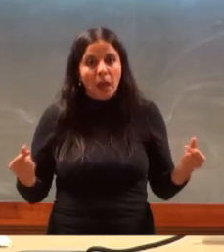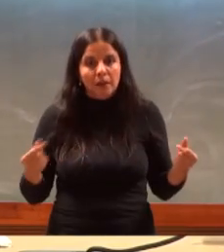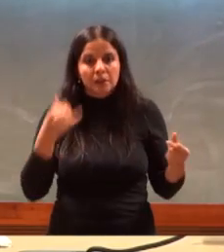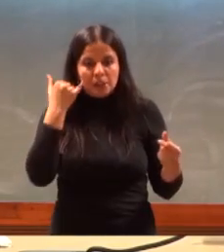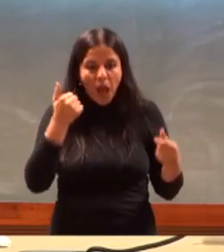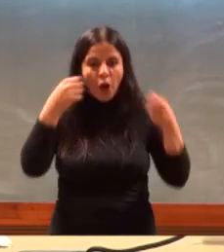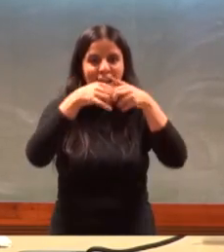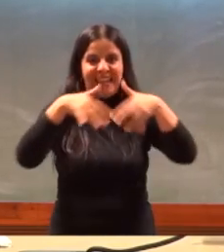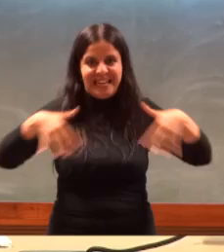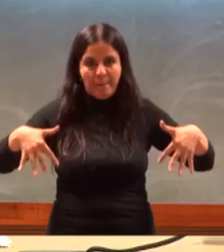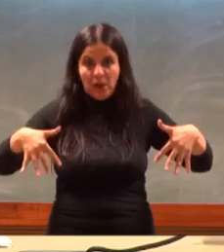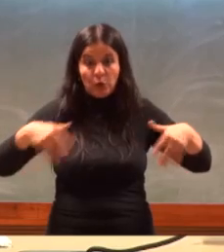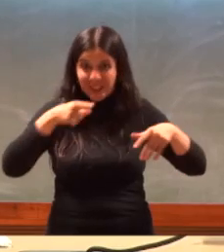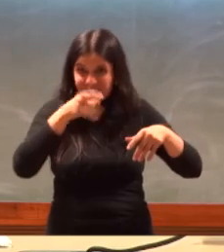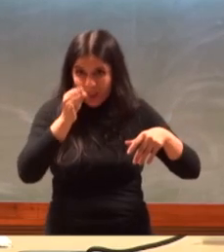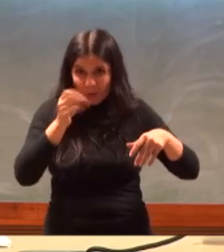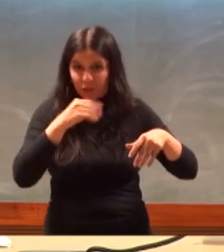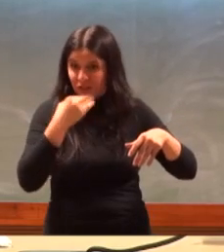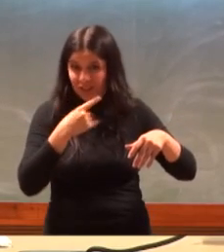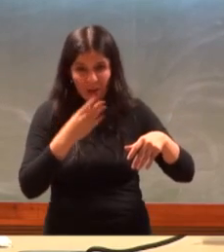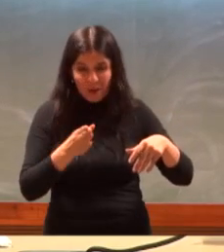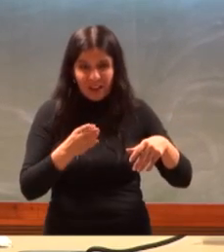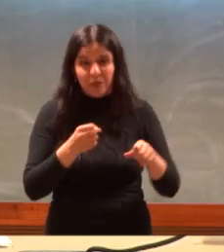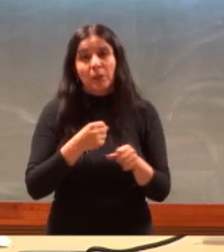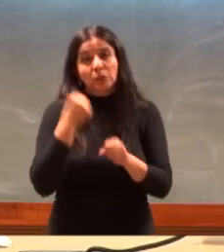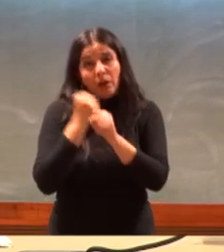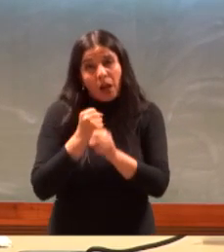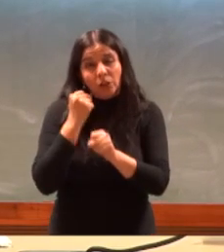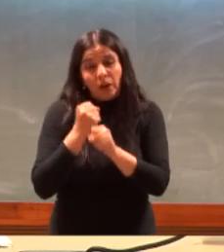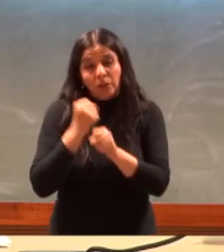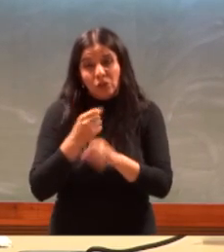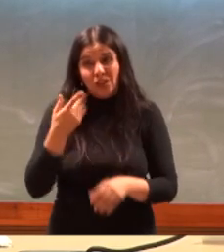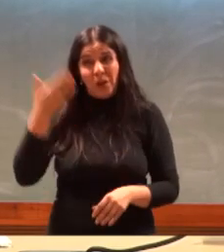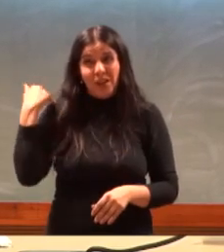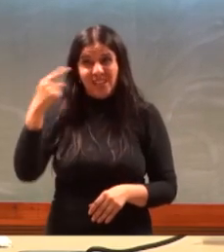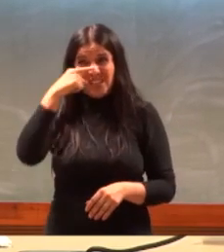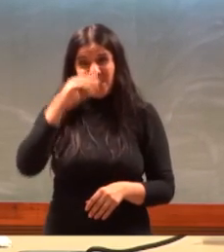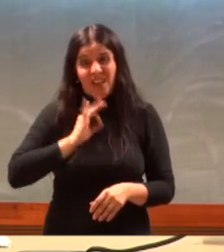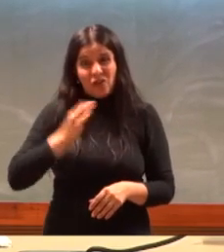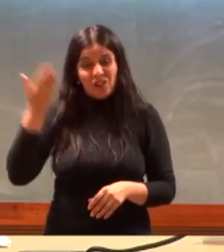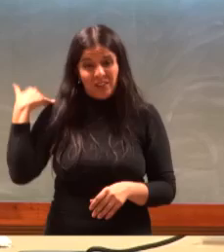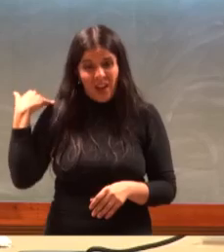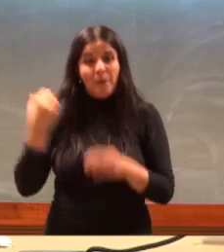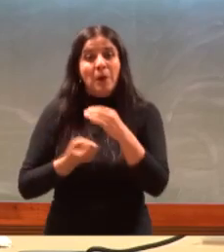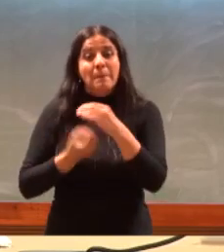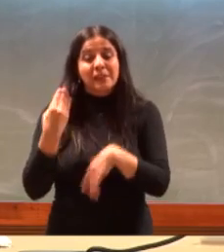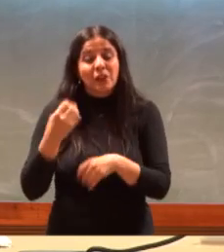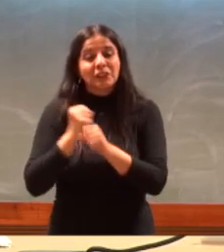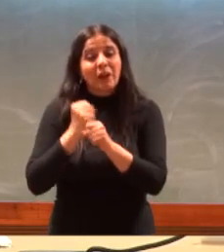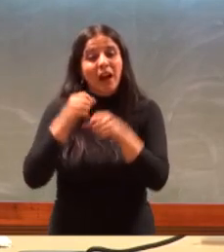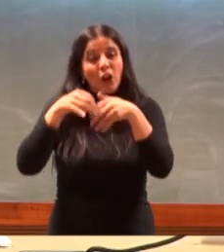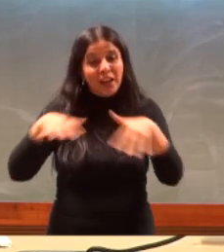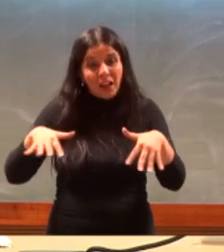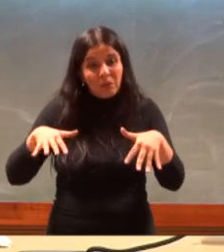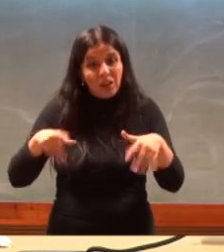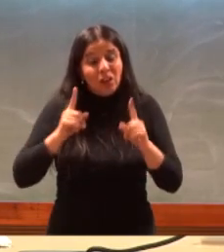organigrama ustedes saben que el organigrama no sé si saben hace años que se viene trabajando yo estaba en la comisión no docente hace como 7 años atrás que habíamos empezado a trabajar y todavía